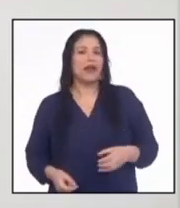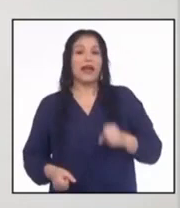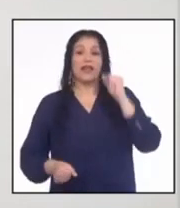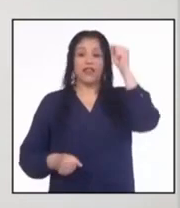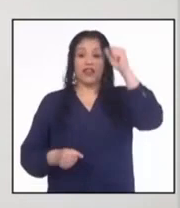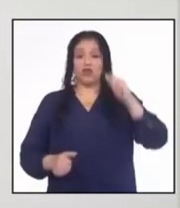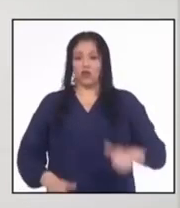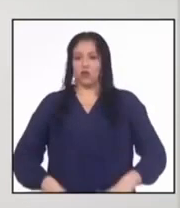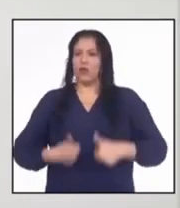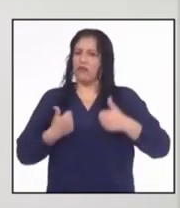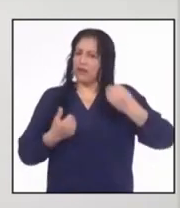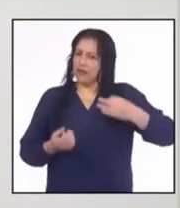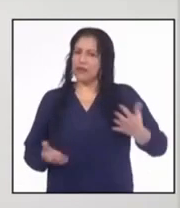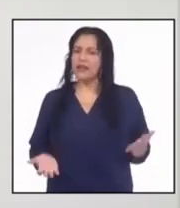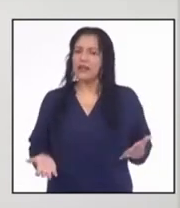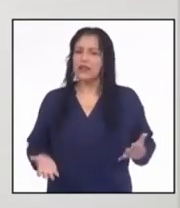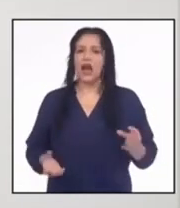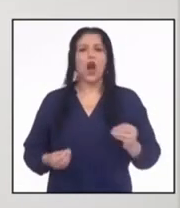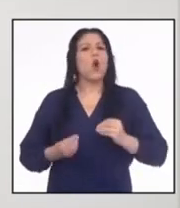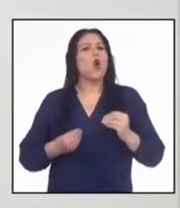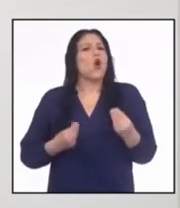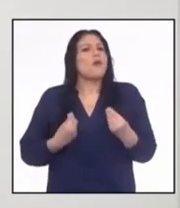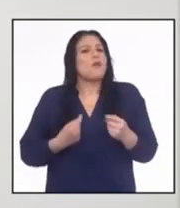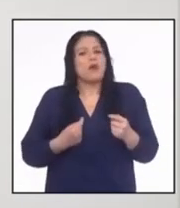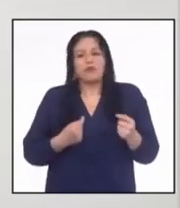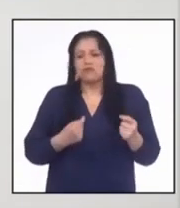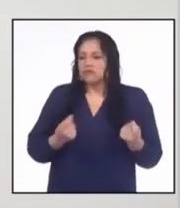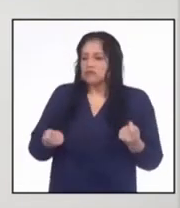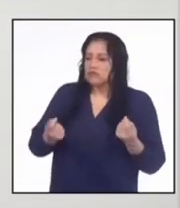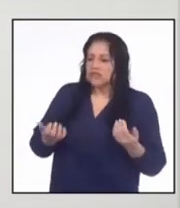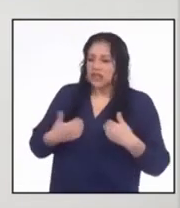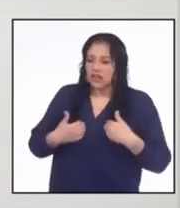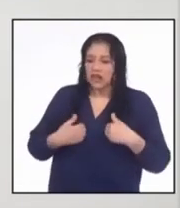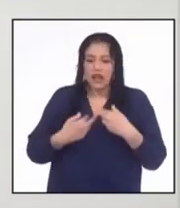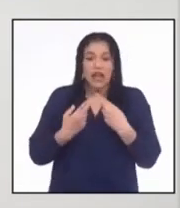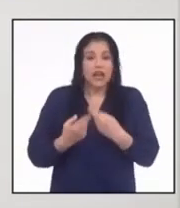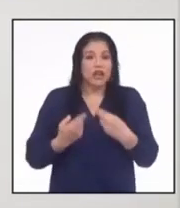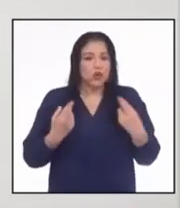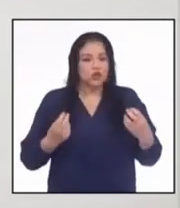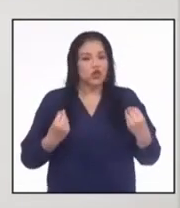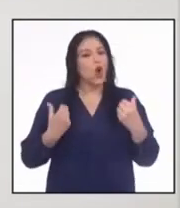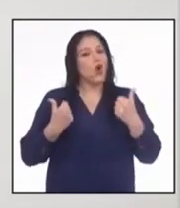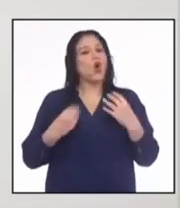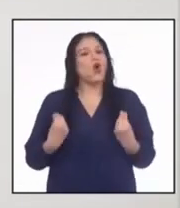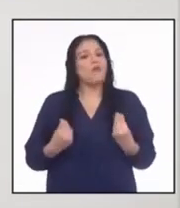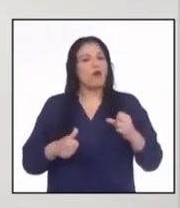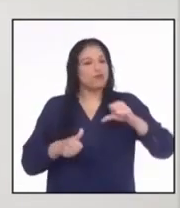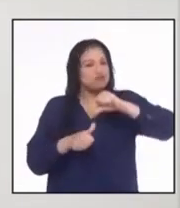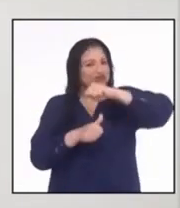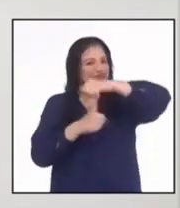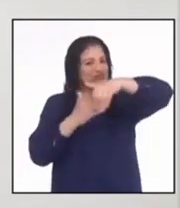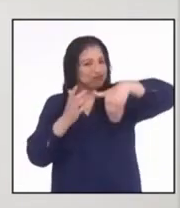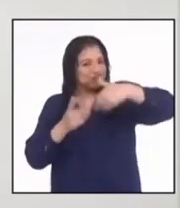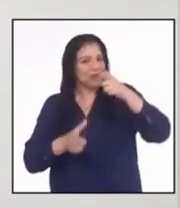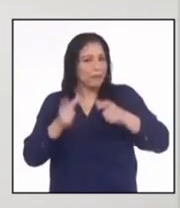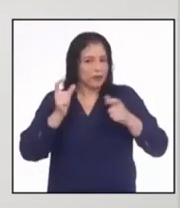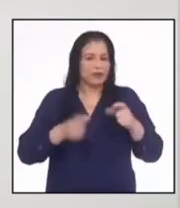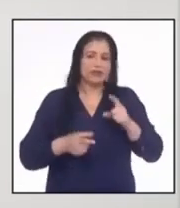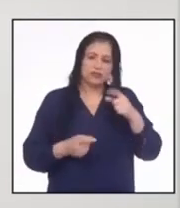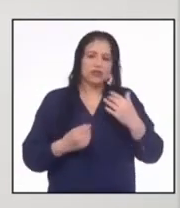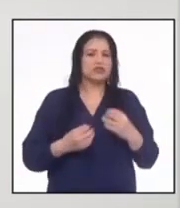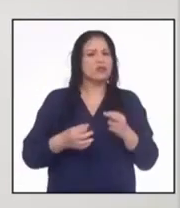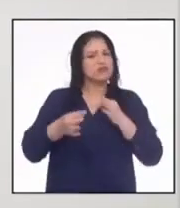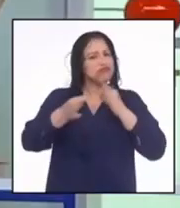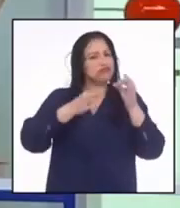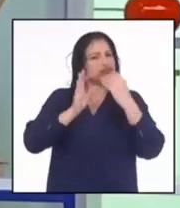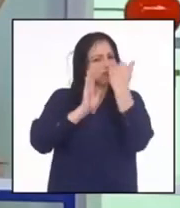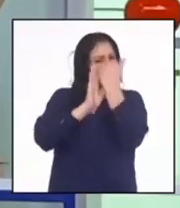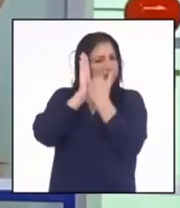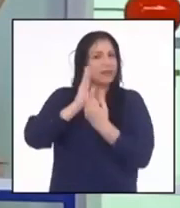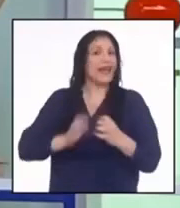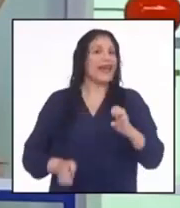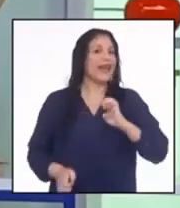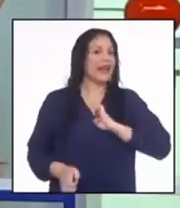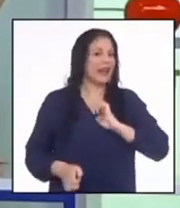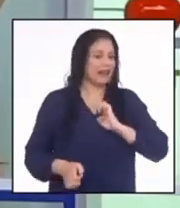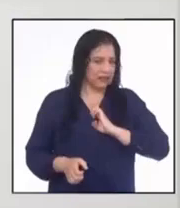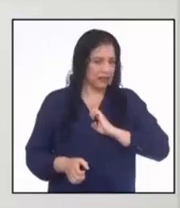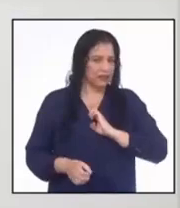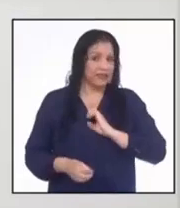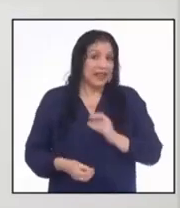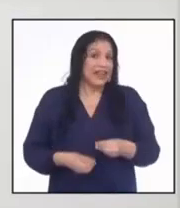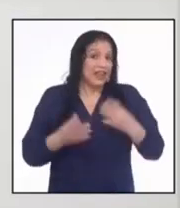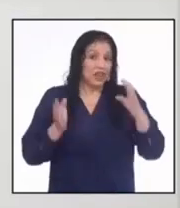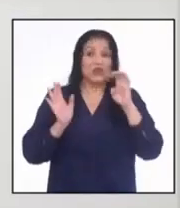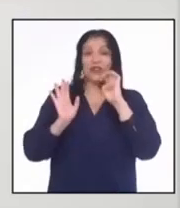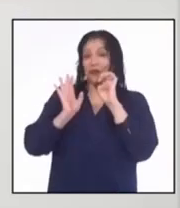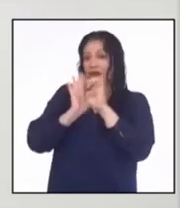digna, por ejemplo, o cómo gestionar recursos y relaciones interpersonales. Estos son argumentos éticos. ¿Y nos da un